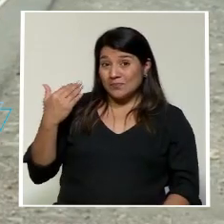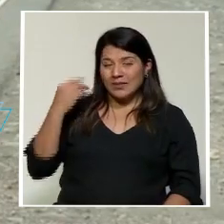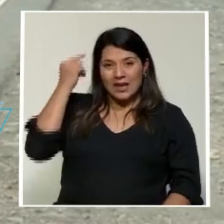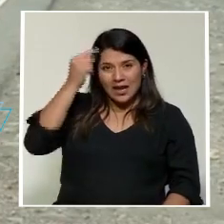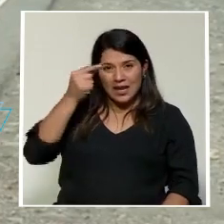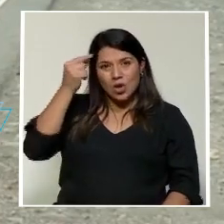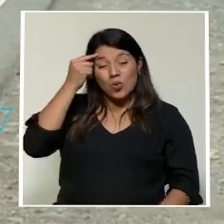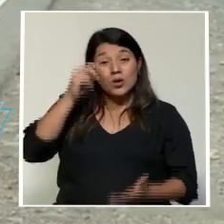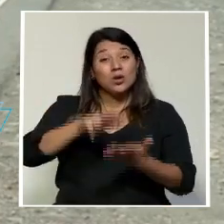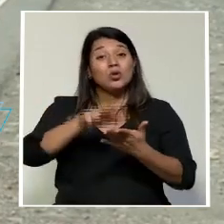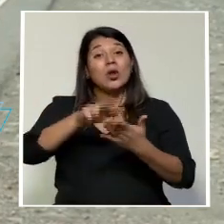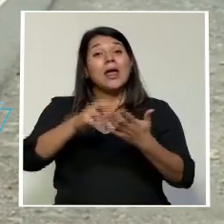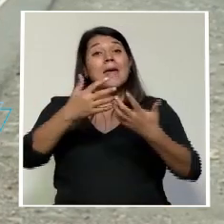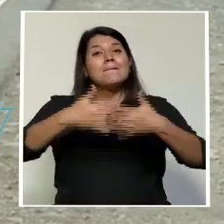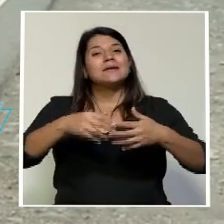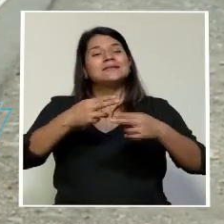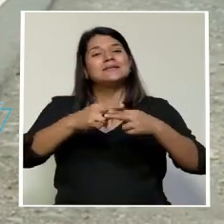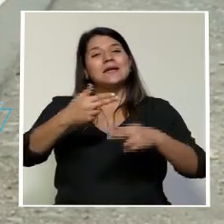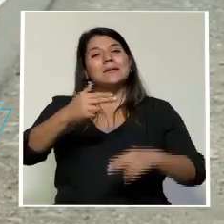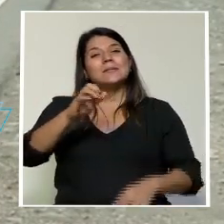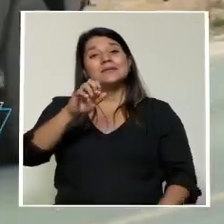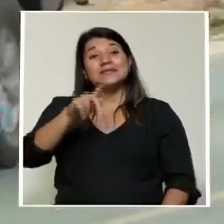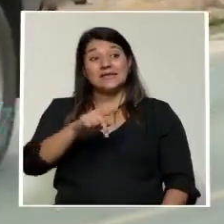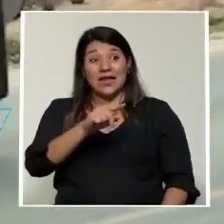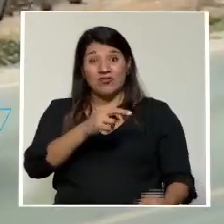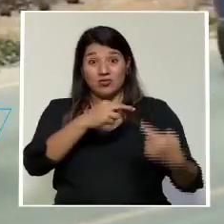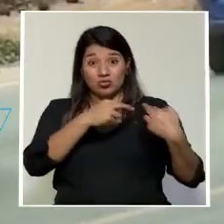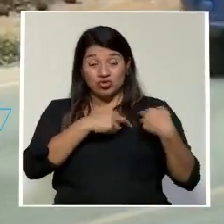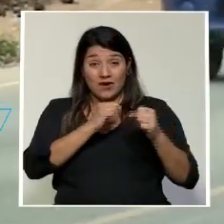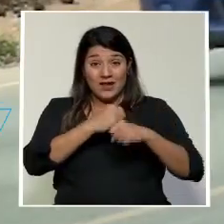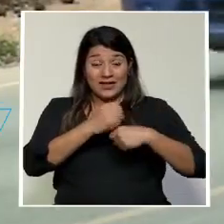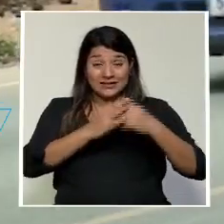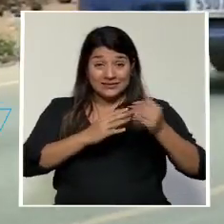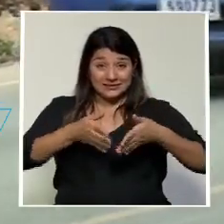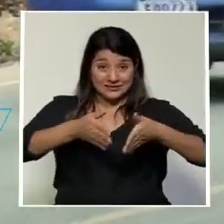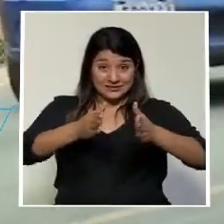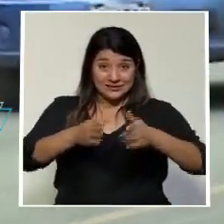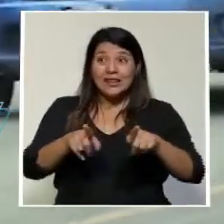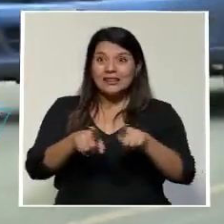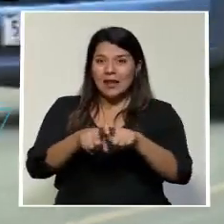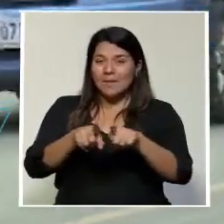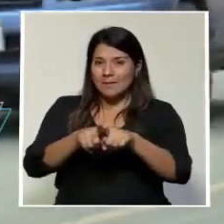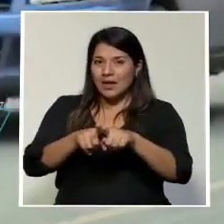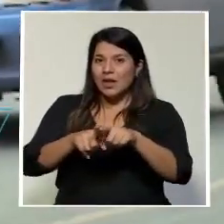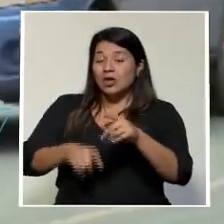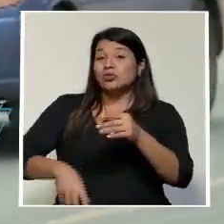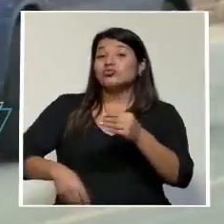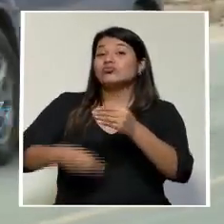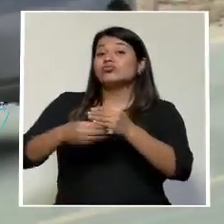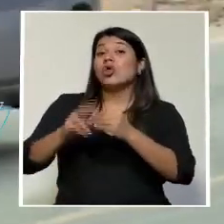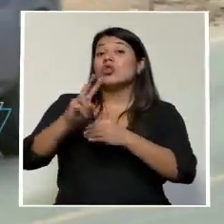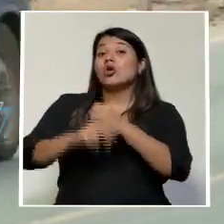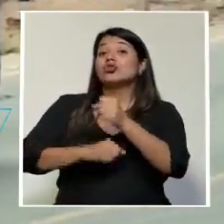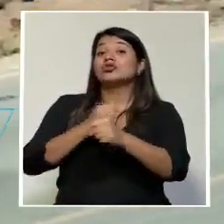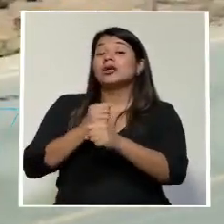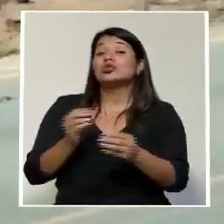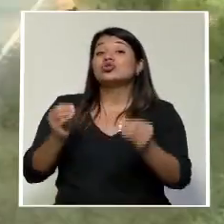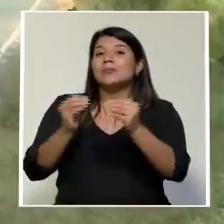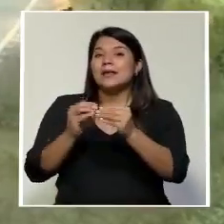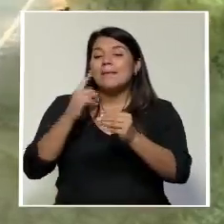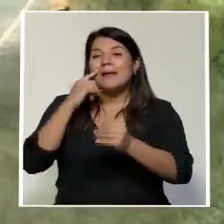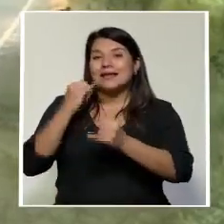avaló a la empresa Cheque, encargada de la construcción, la ampliación del contrato de hasta dos años más para concluir las